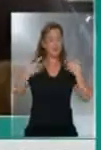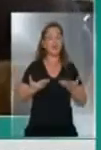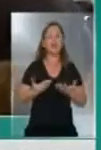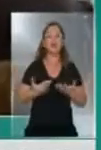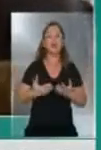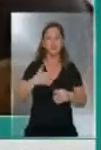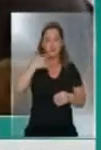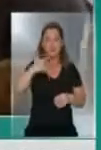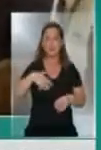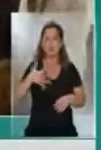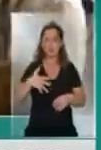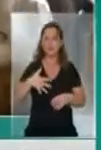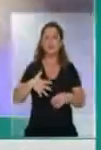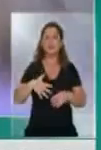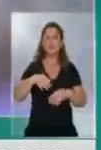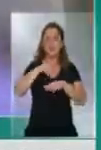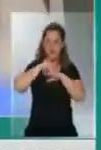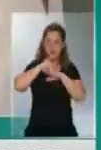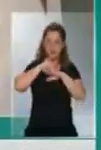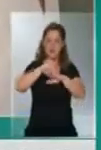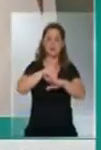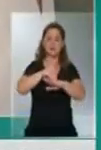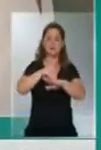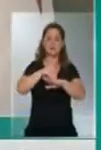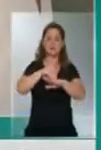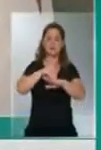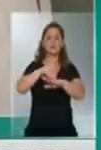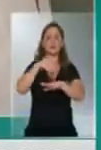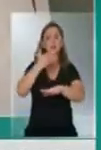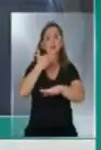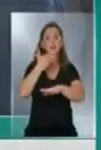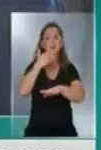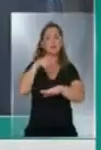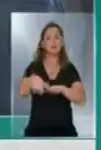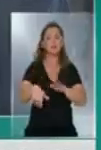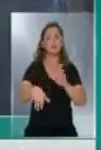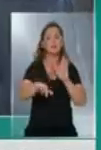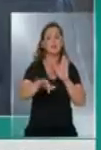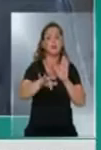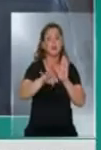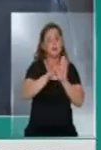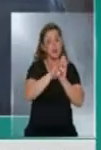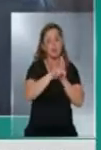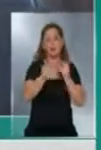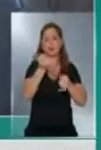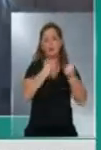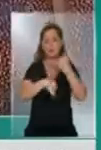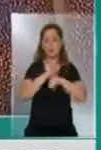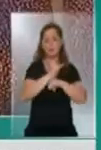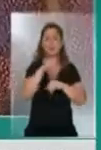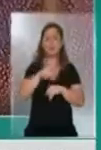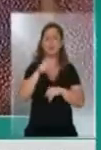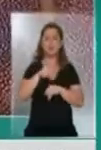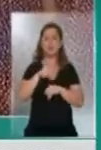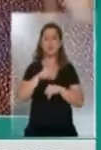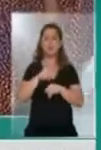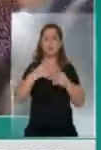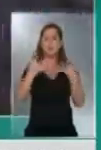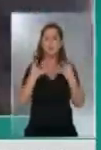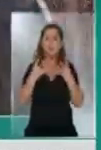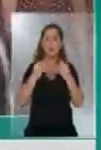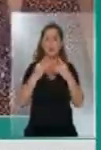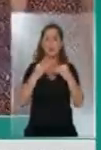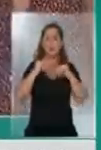se difundan estas cosas porque si te fijas en las plataformas de internet, muchas de ellas están llenas de lo que